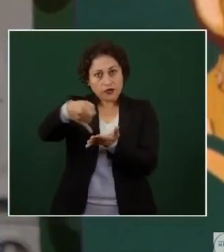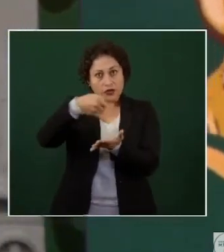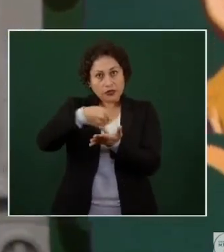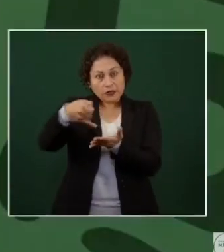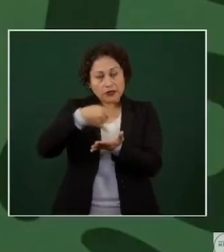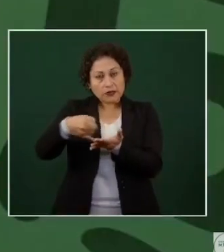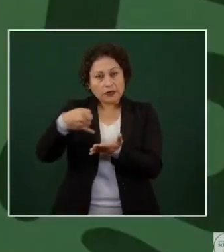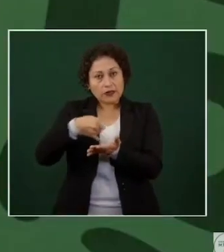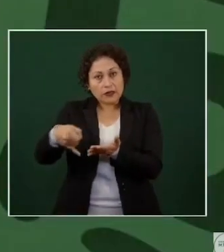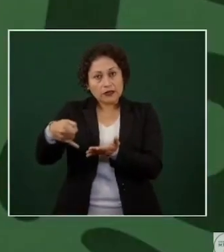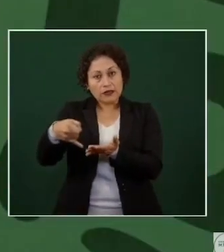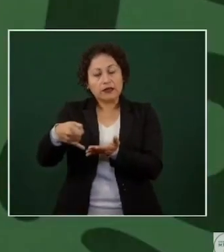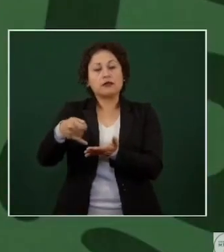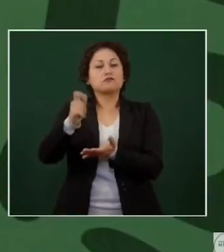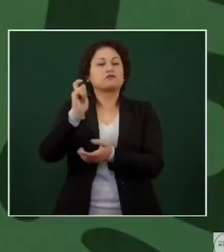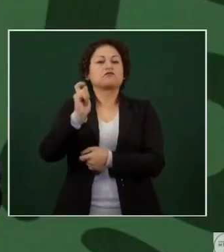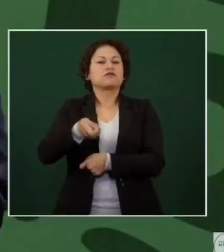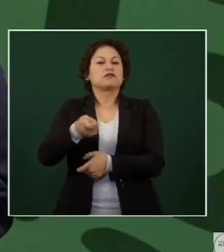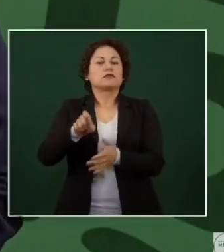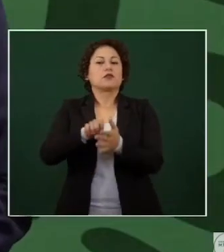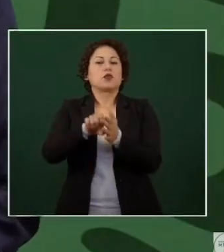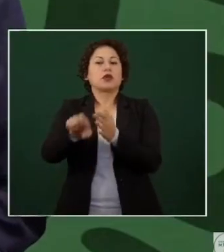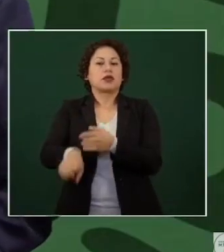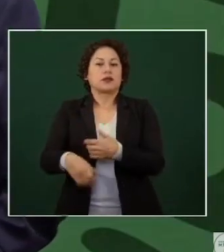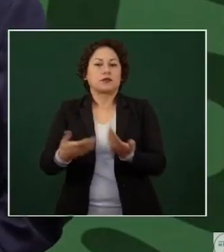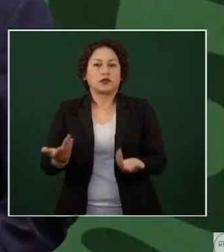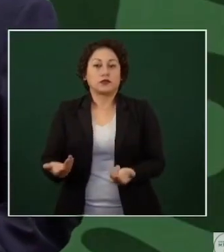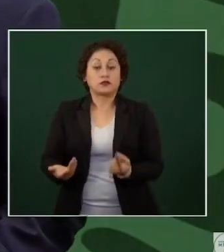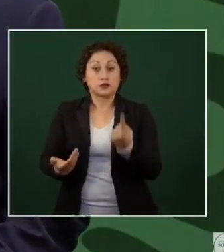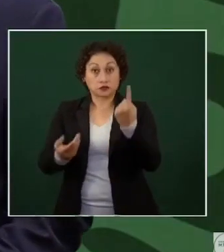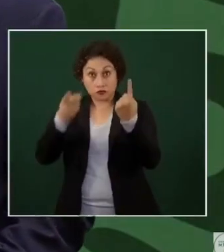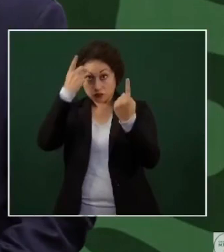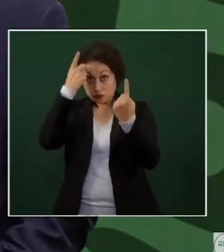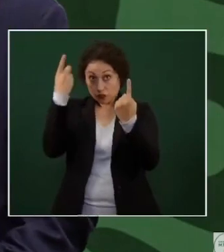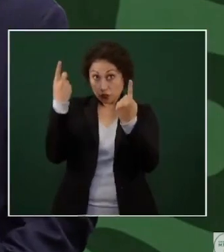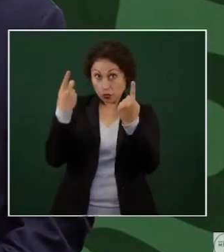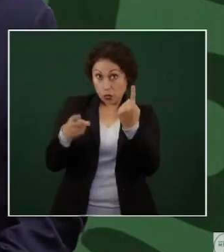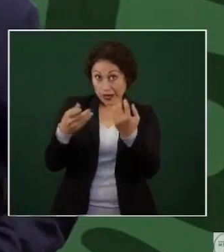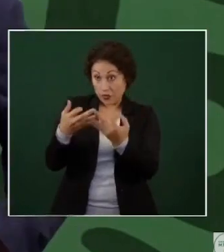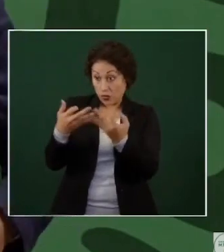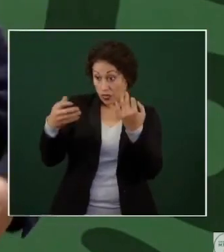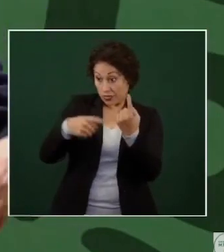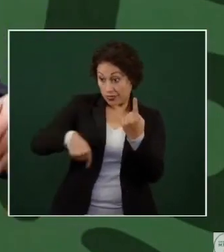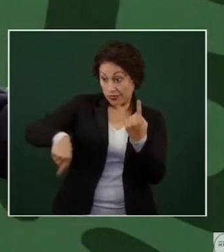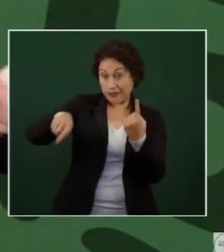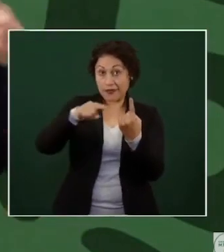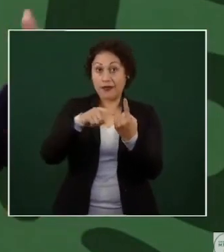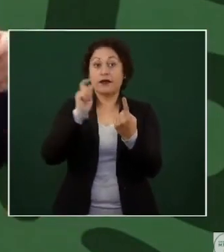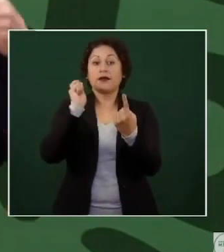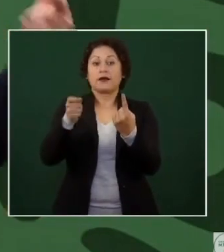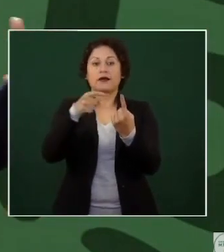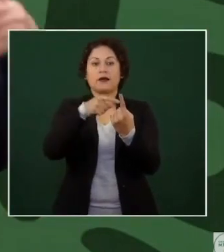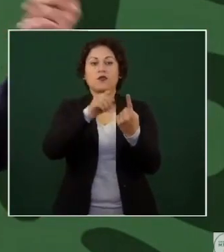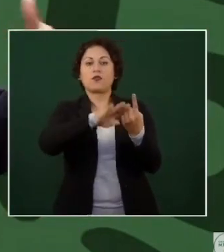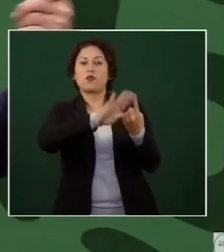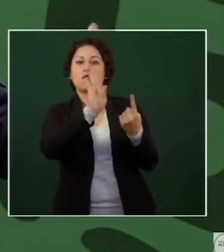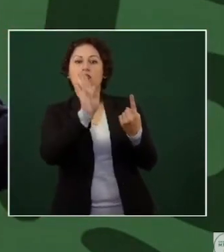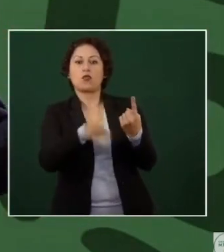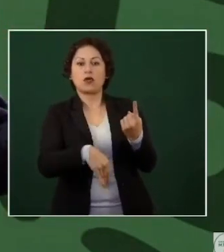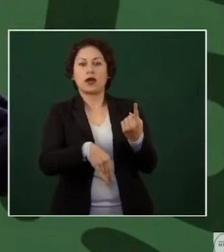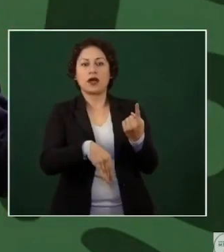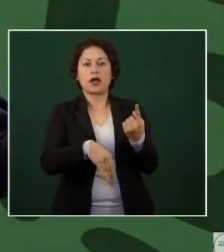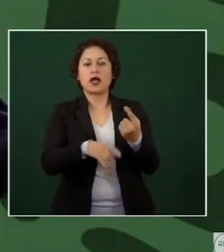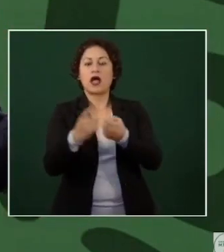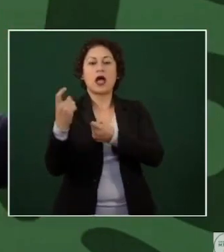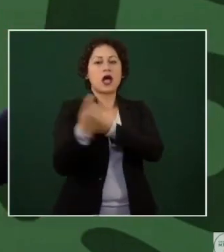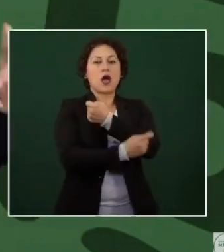si fallecía el dueño, el ejidatario, en automático pasara a formar